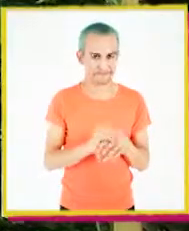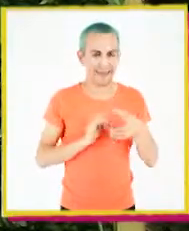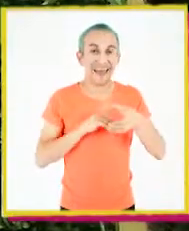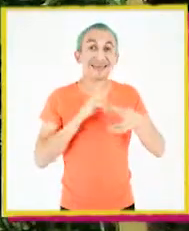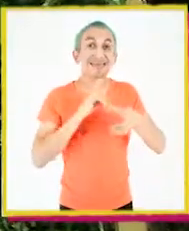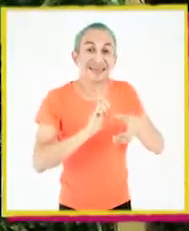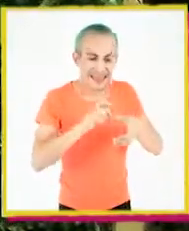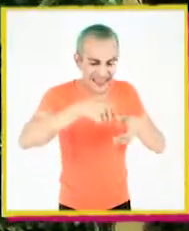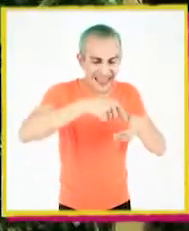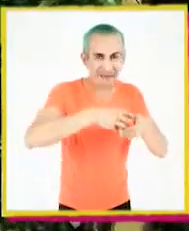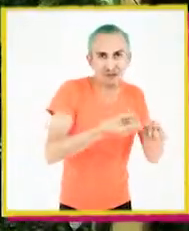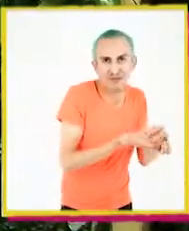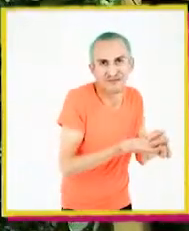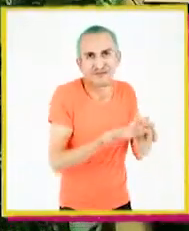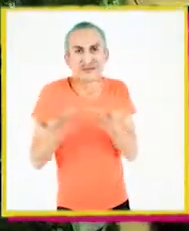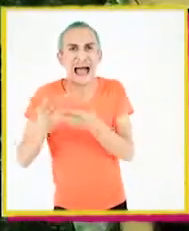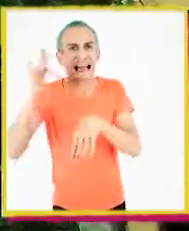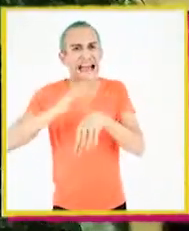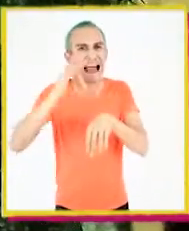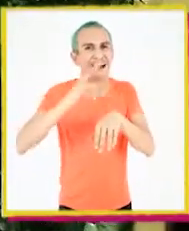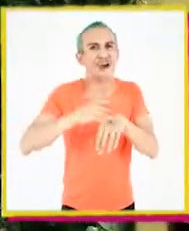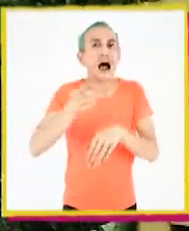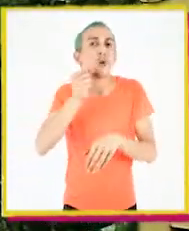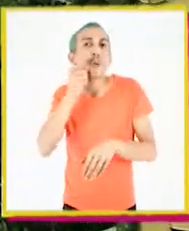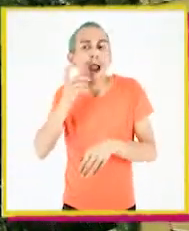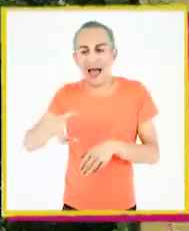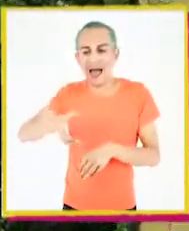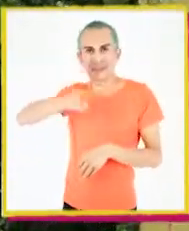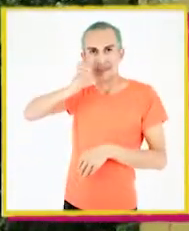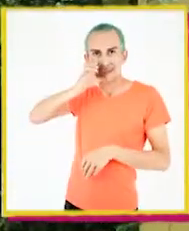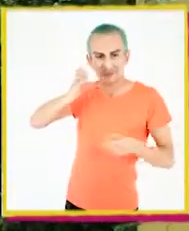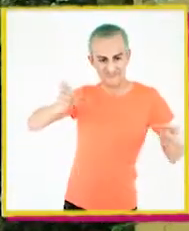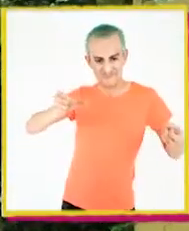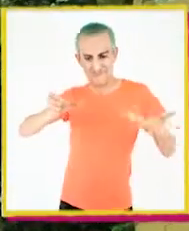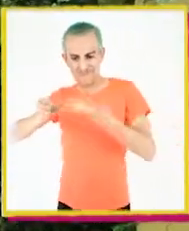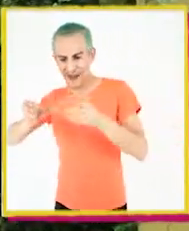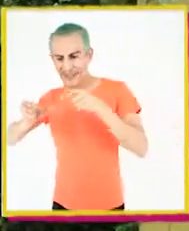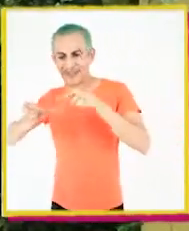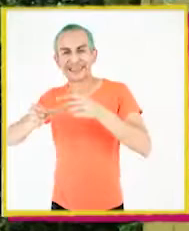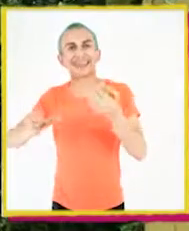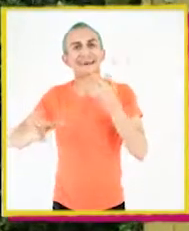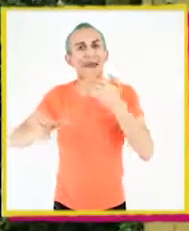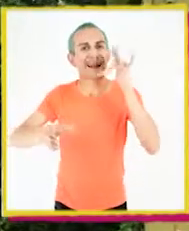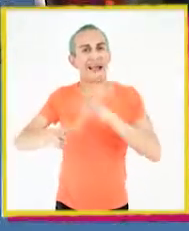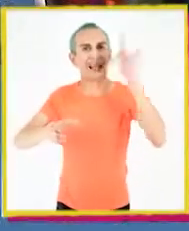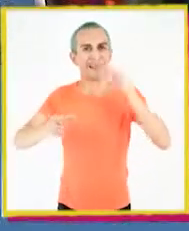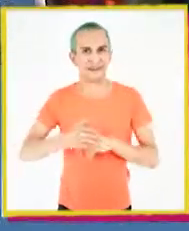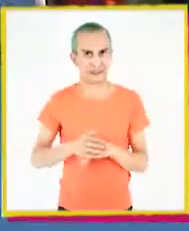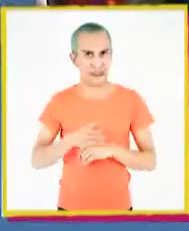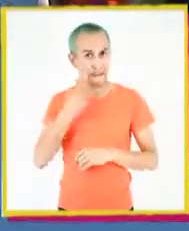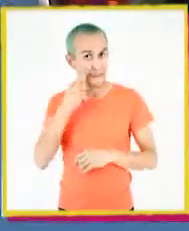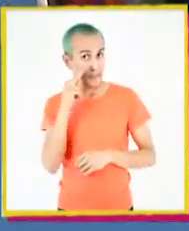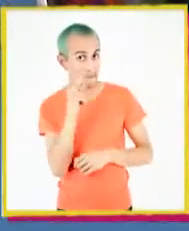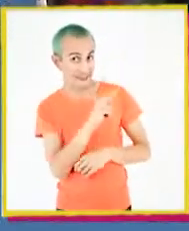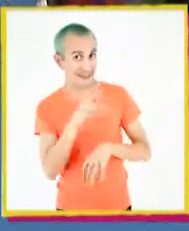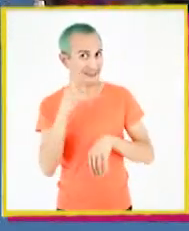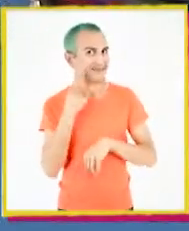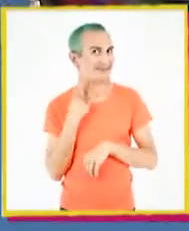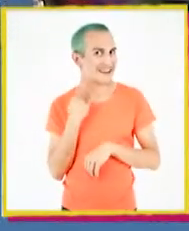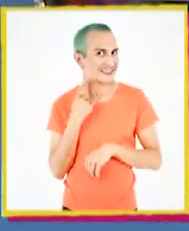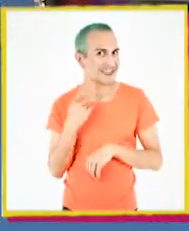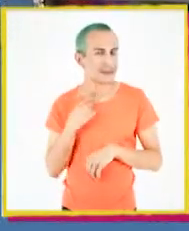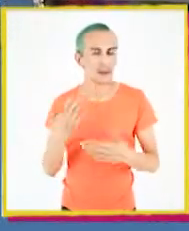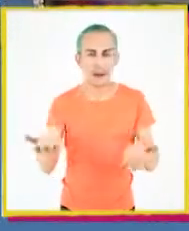tanto, el té es el que transmite la energía térmica hacia la taza y hace que ésta también se caliente. Pero miren qué